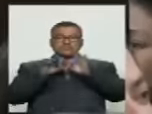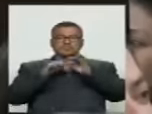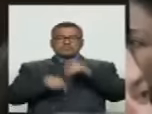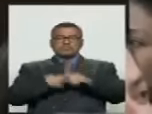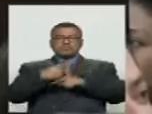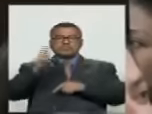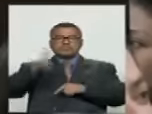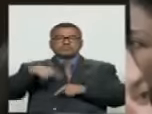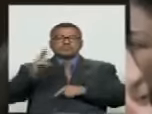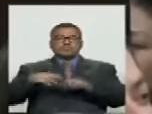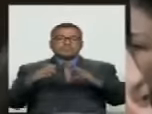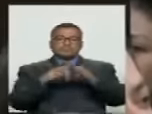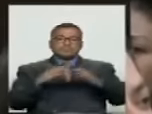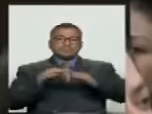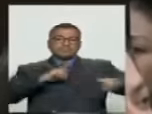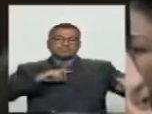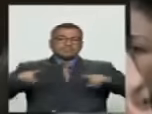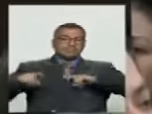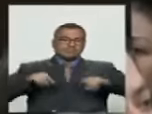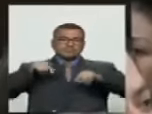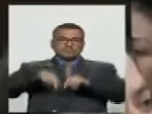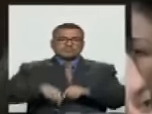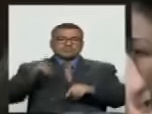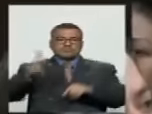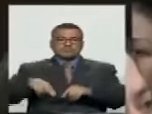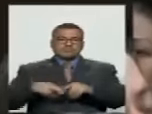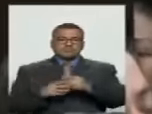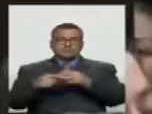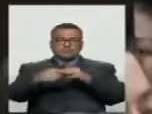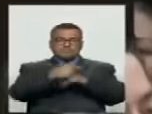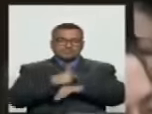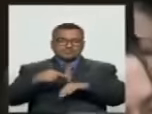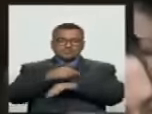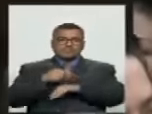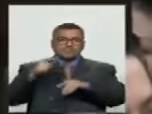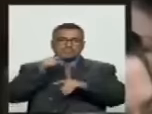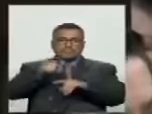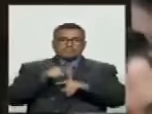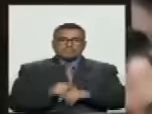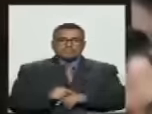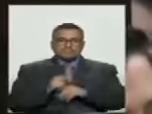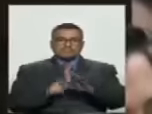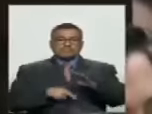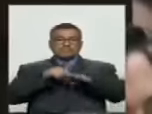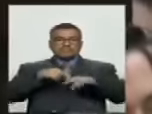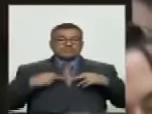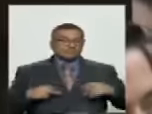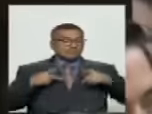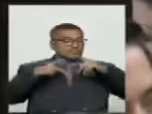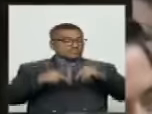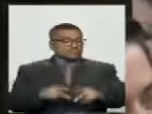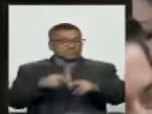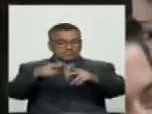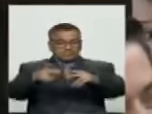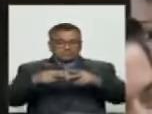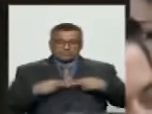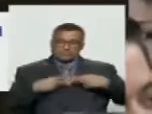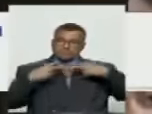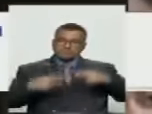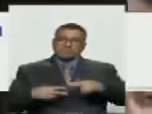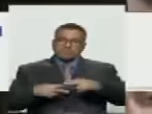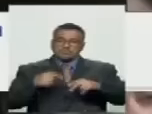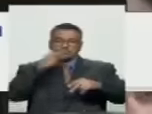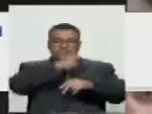transnacionales nunca fue un grupo de dirigentes, tampoco un gobierno, sino la indeclinable voluntad del pueblo venezolano a ser